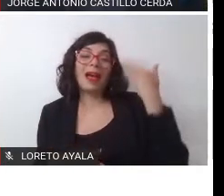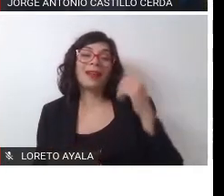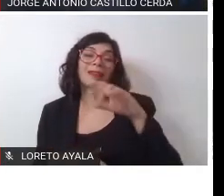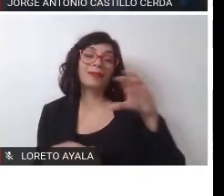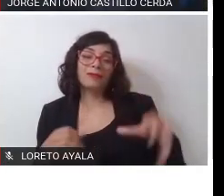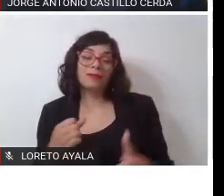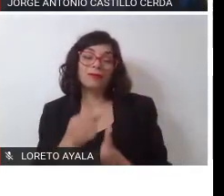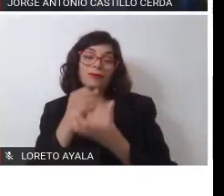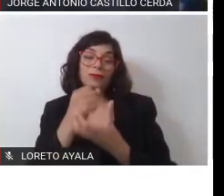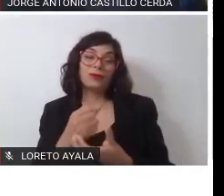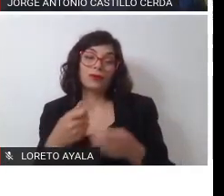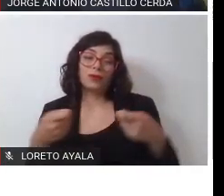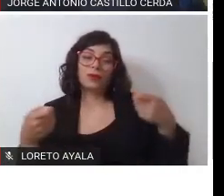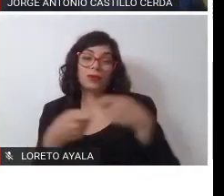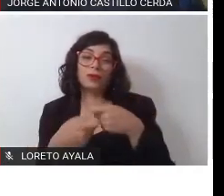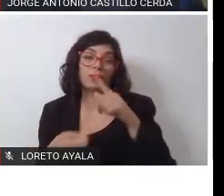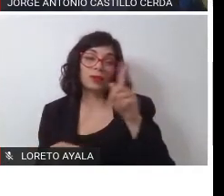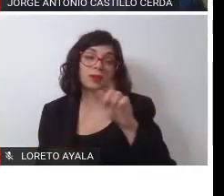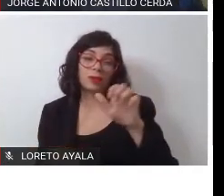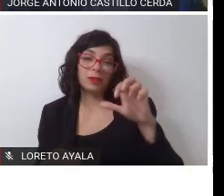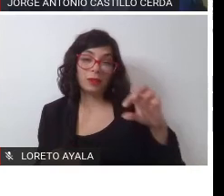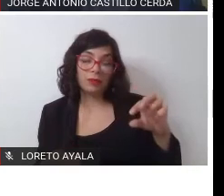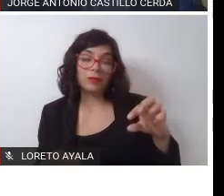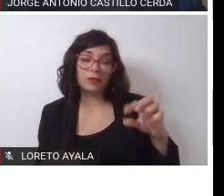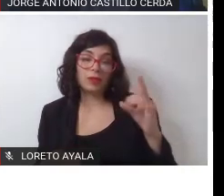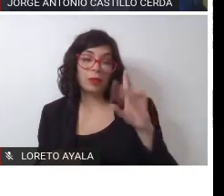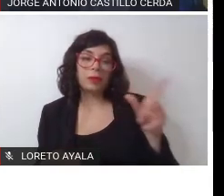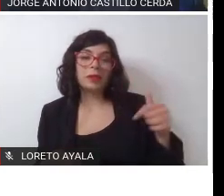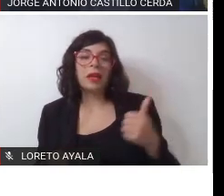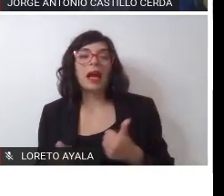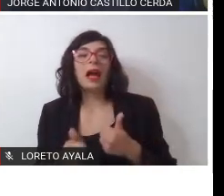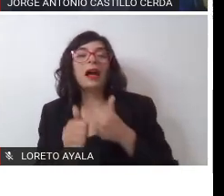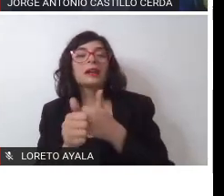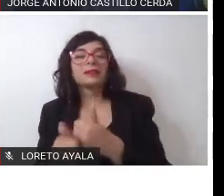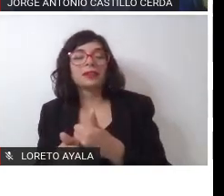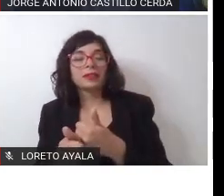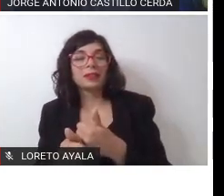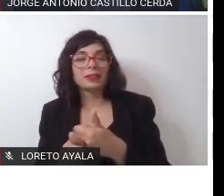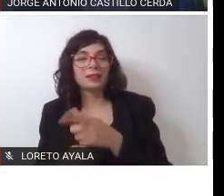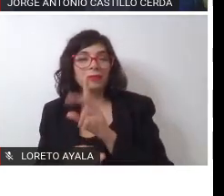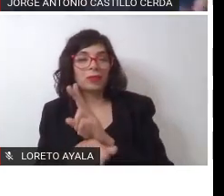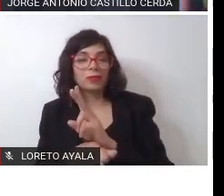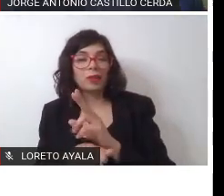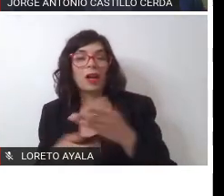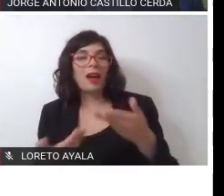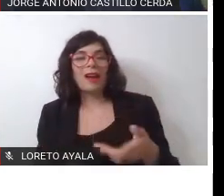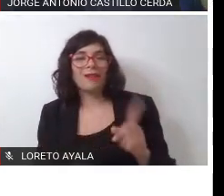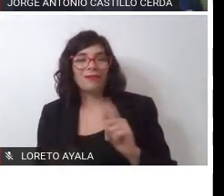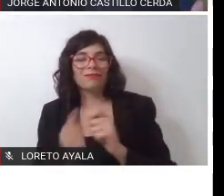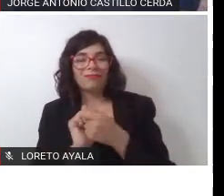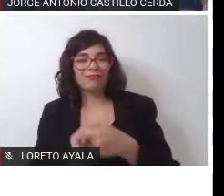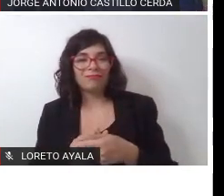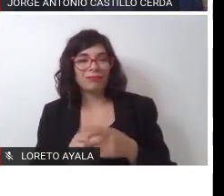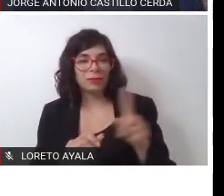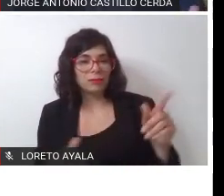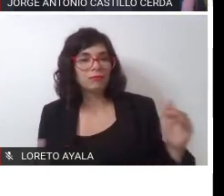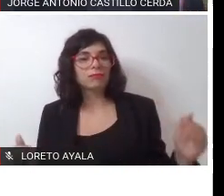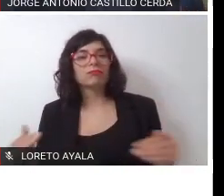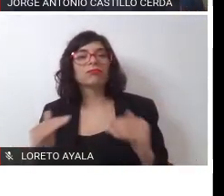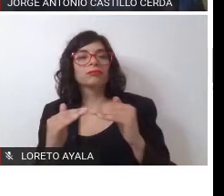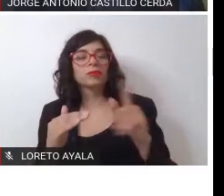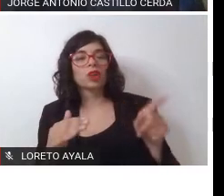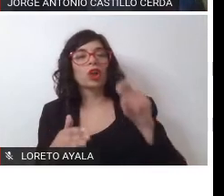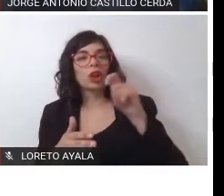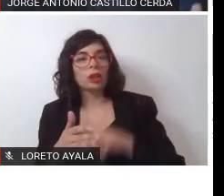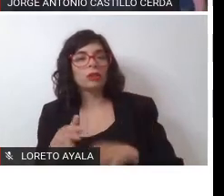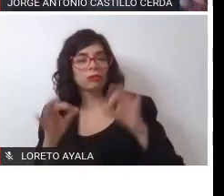solo asistentes, ayudantes de la profesora o profesor de enseñanza básica, hoy día en propiedad están contratados